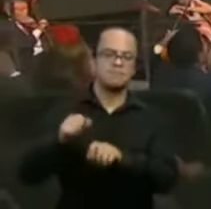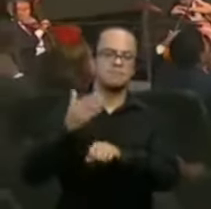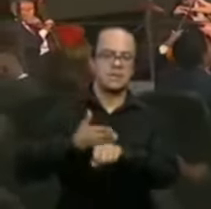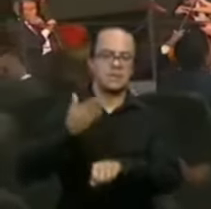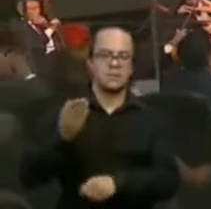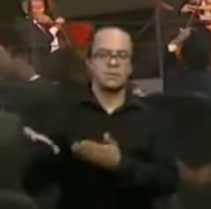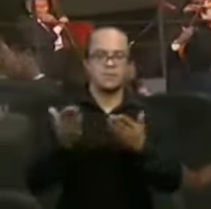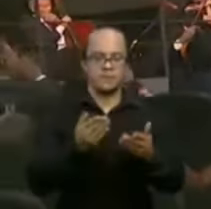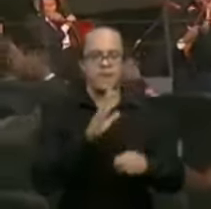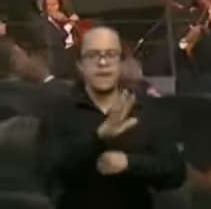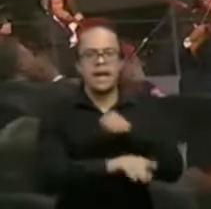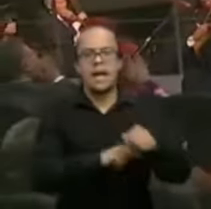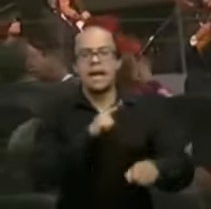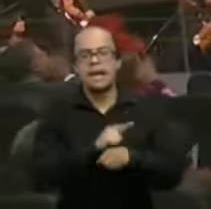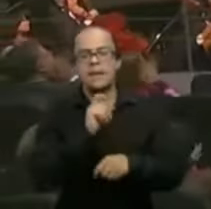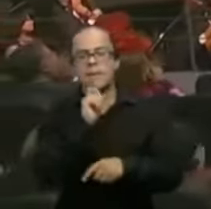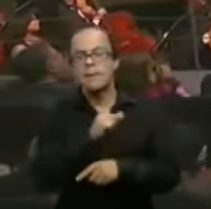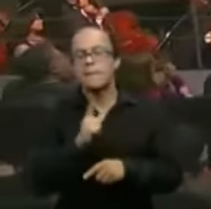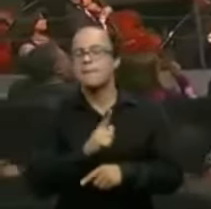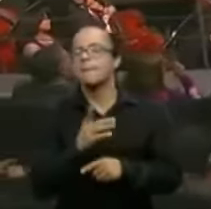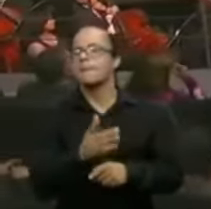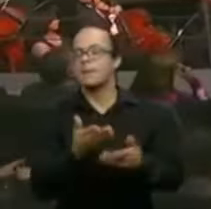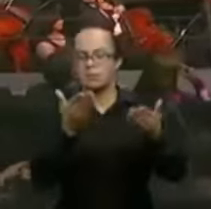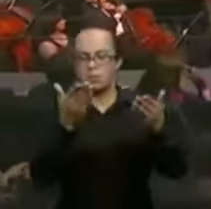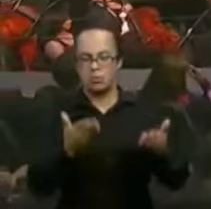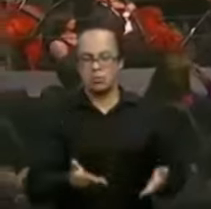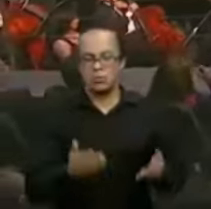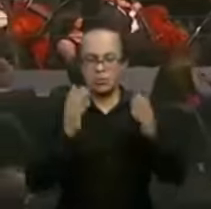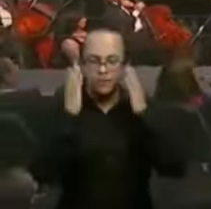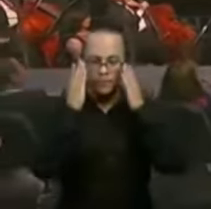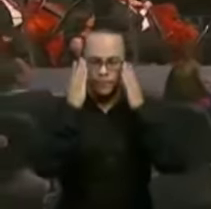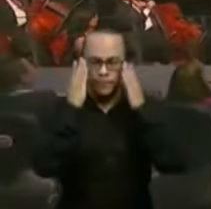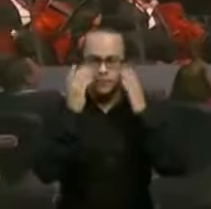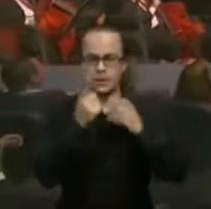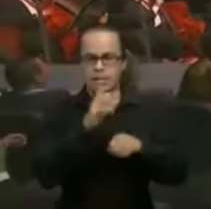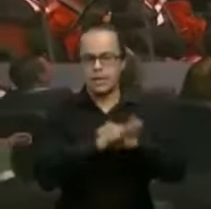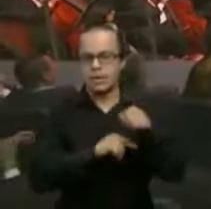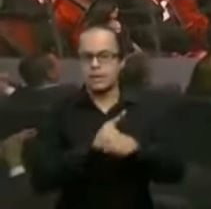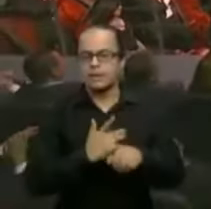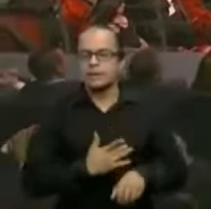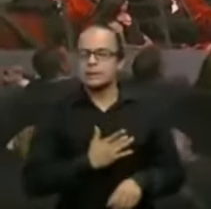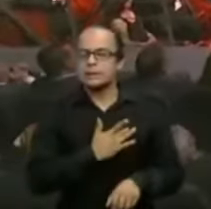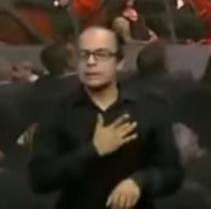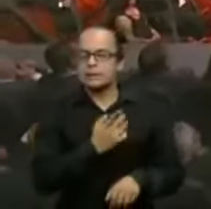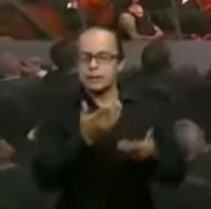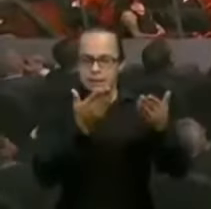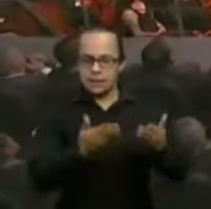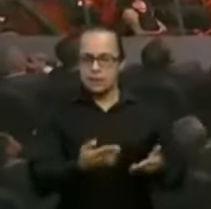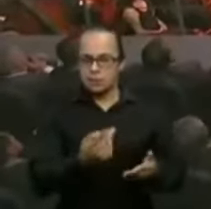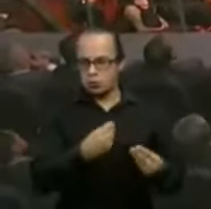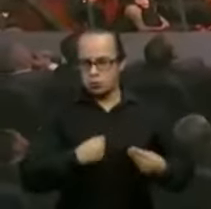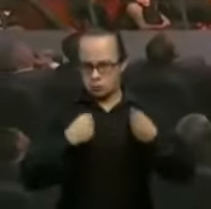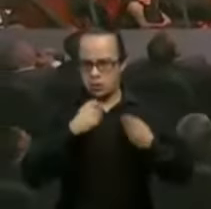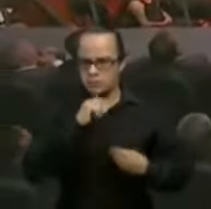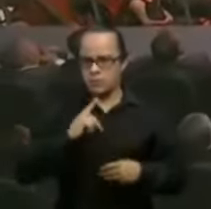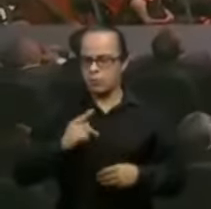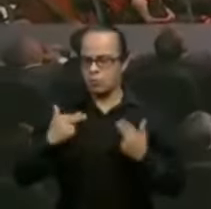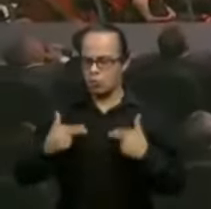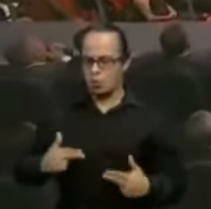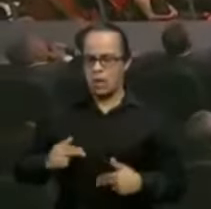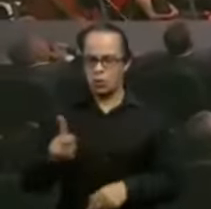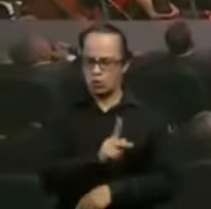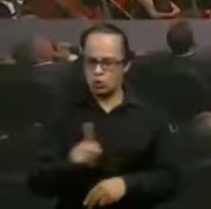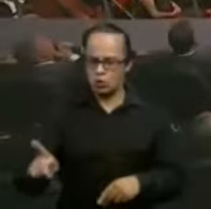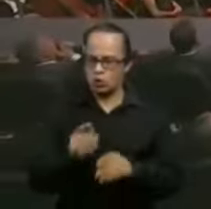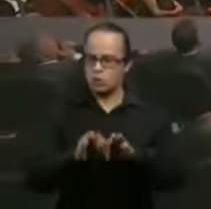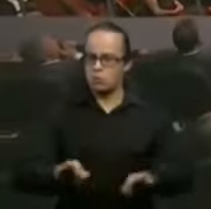Los animales son seres vivientes y sintientes. Su existencia, al igual que la del humano, es valiosa e importante